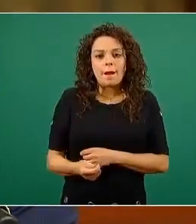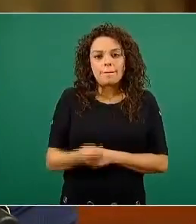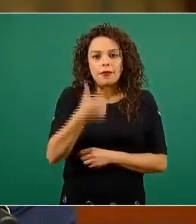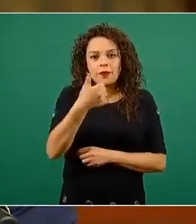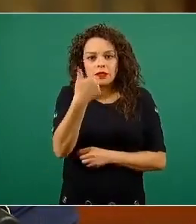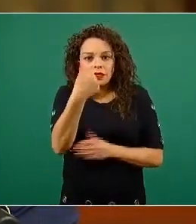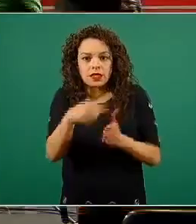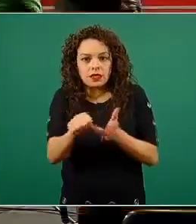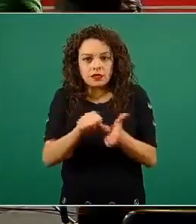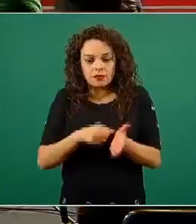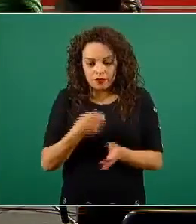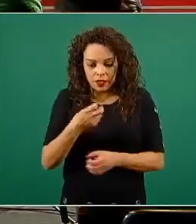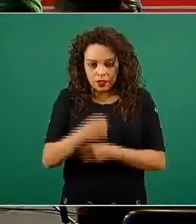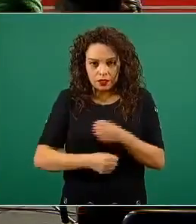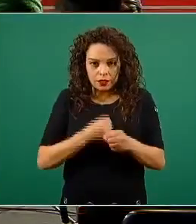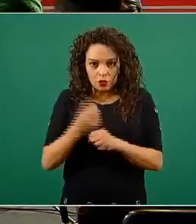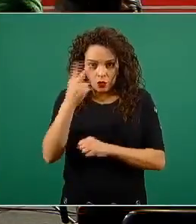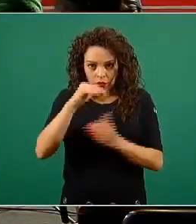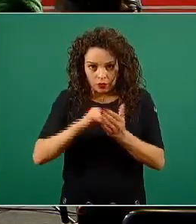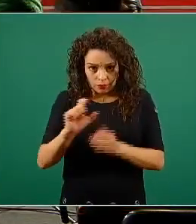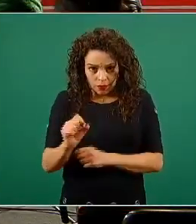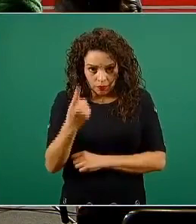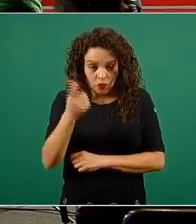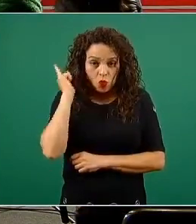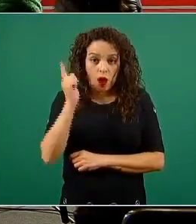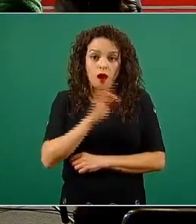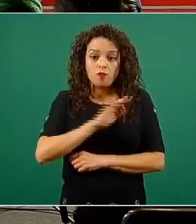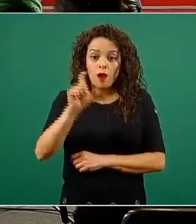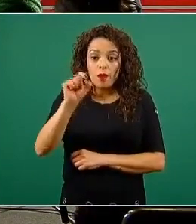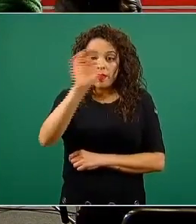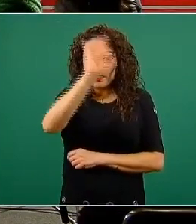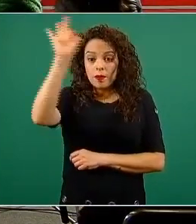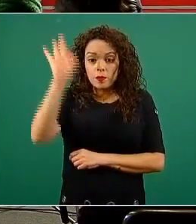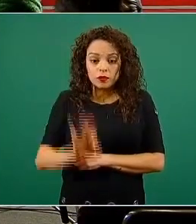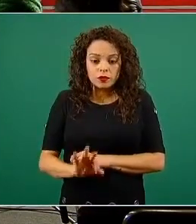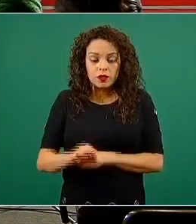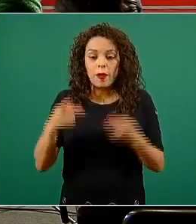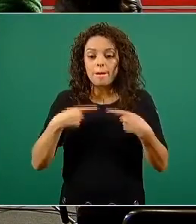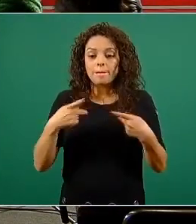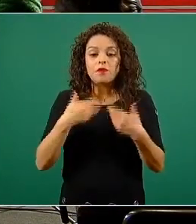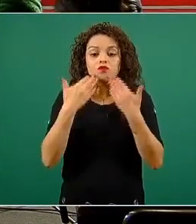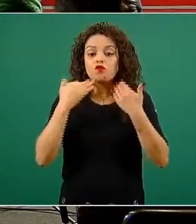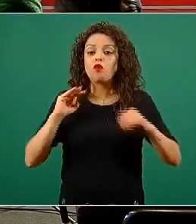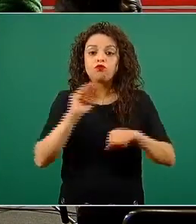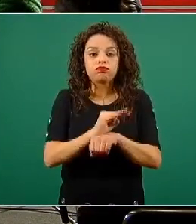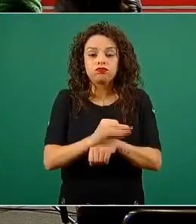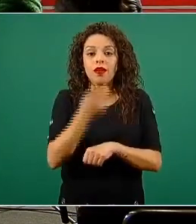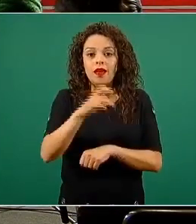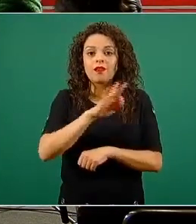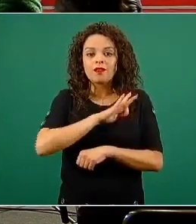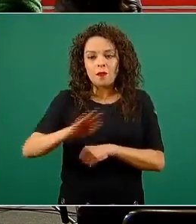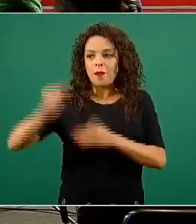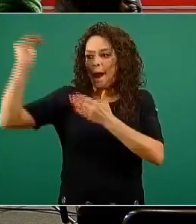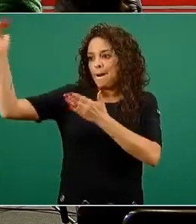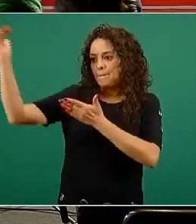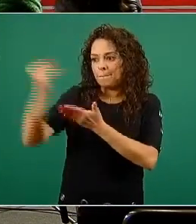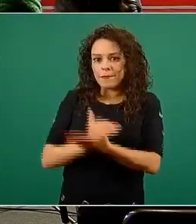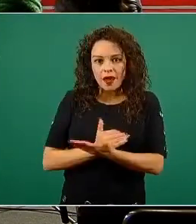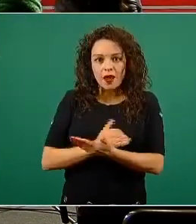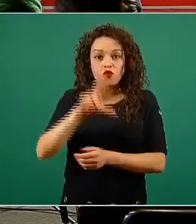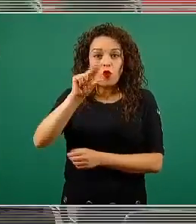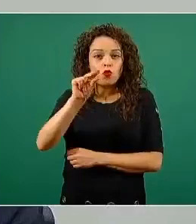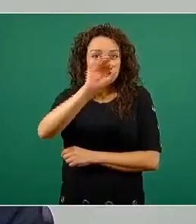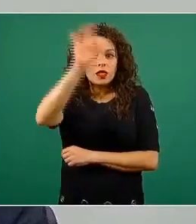pueda abarcar, ¿no es cierto?, el 20% de la población más vulnerable y con eso disminuir de 80%